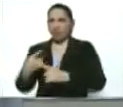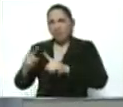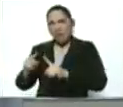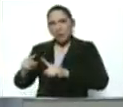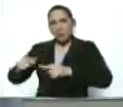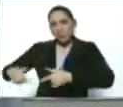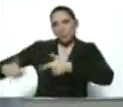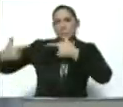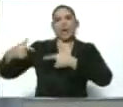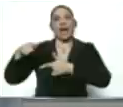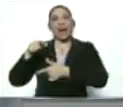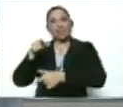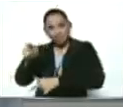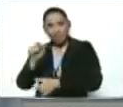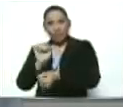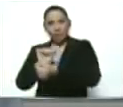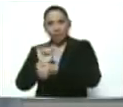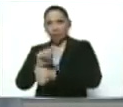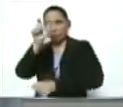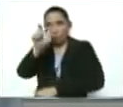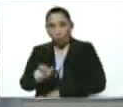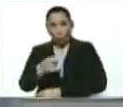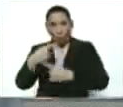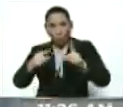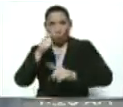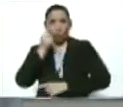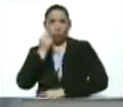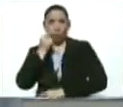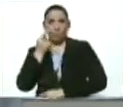esa detención, este sujeto,